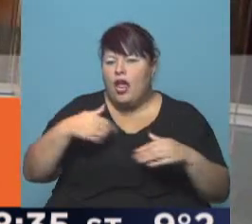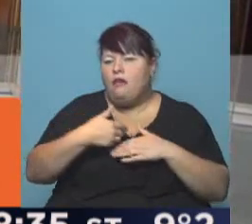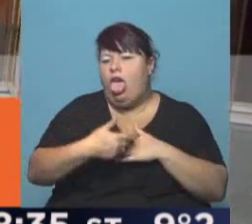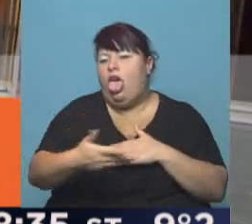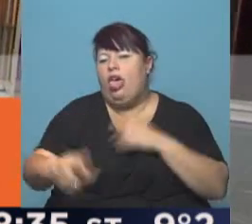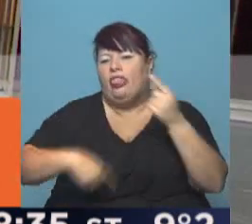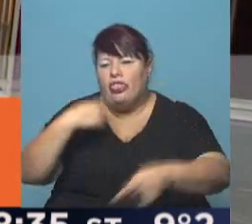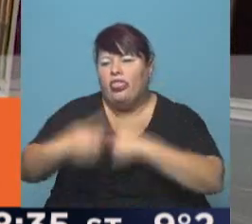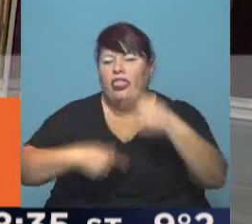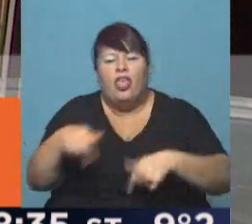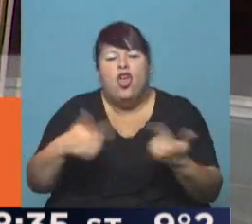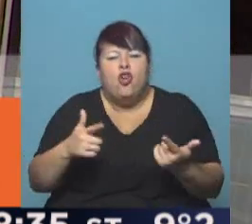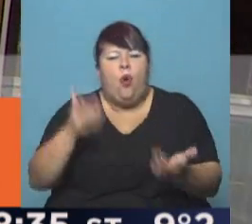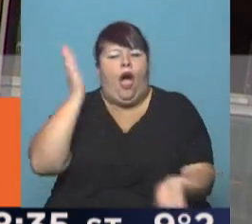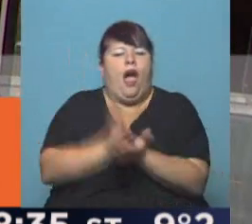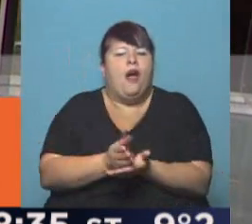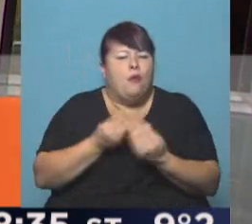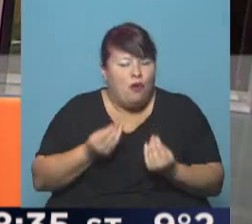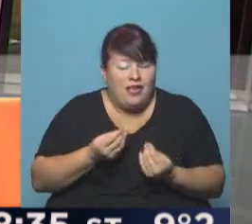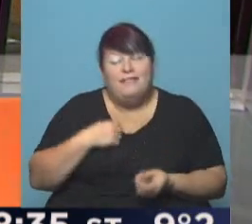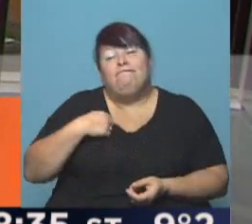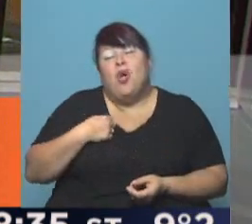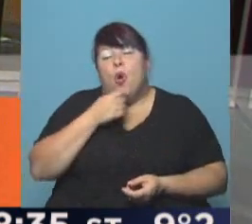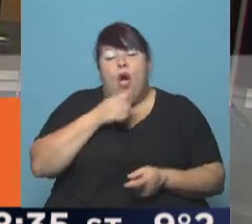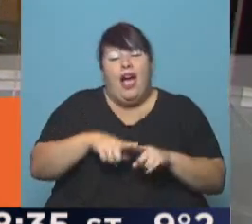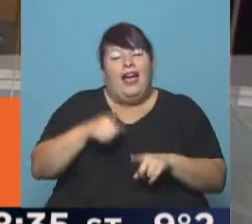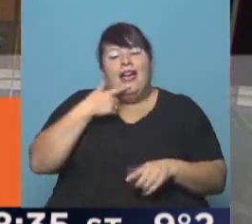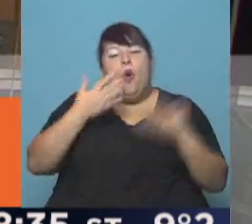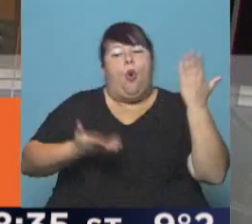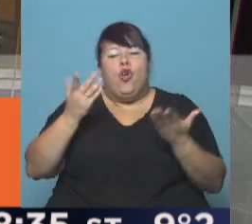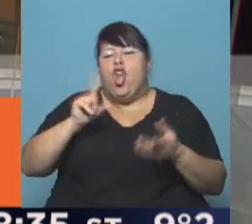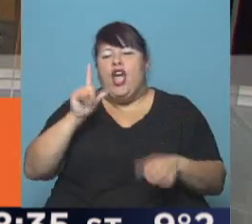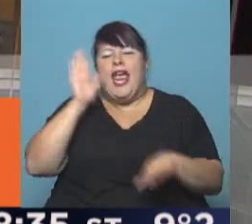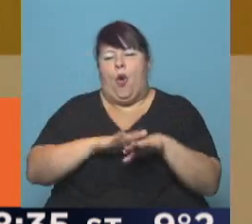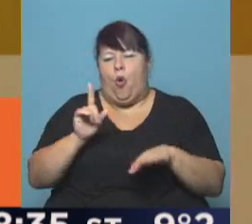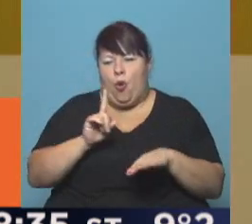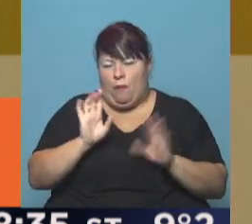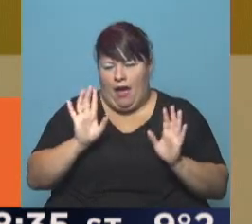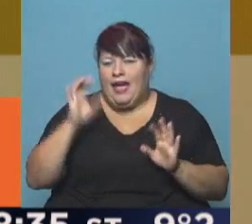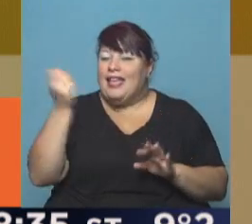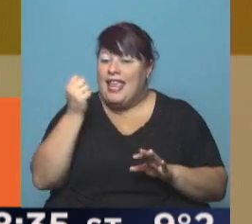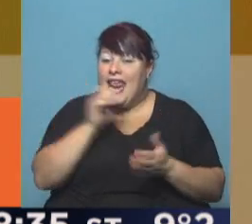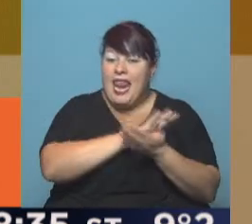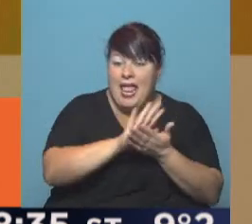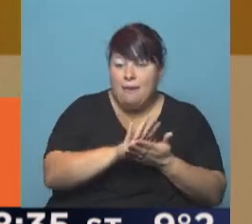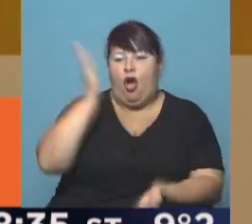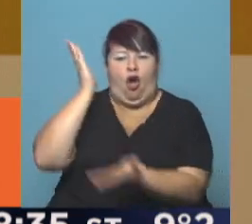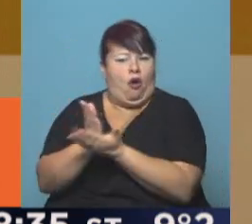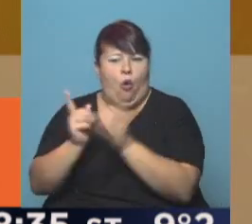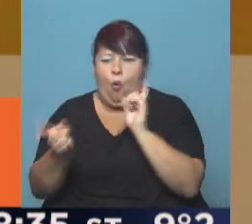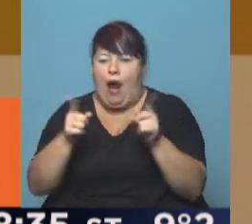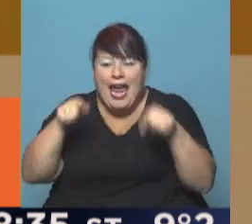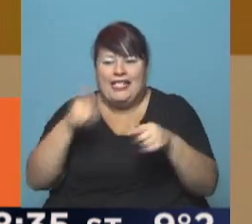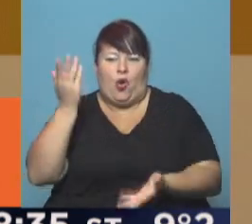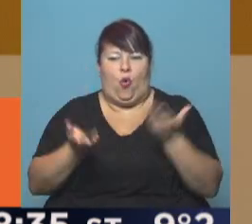tanto y por qué esta causa hoy no tiene condenas. Porque la verdad que cuando uno quiere justicia no quiere procesados. Quiere o absueltos o condenados. Eso